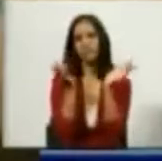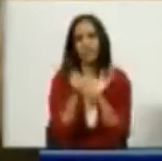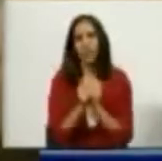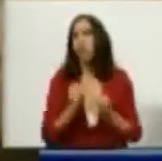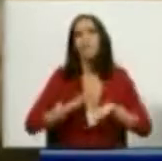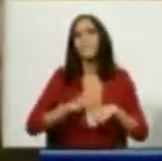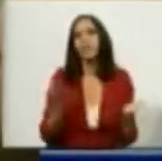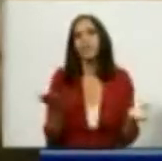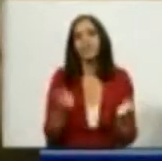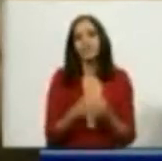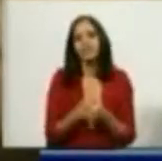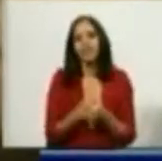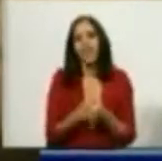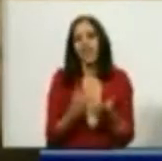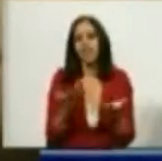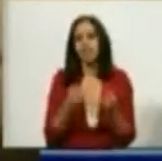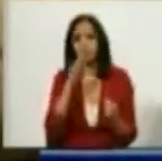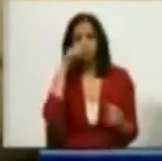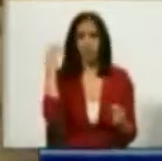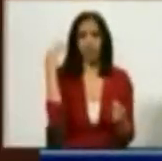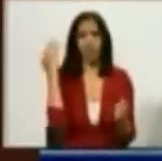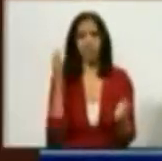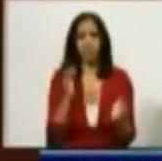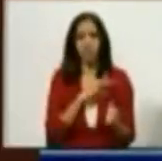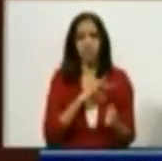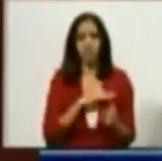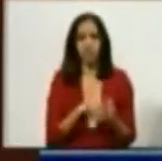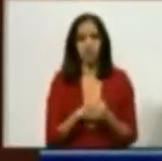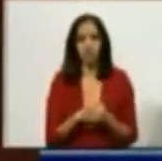porque es de una clase social